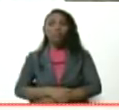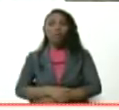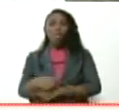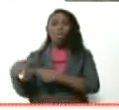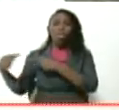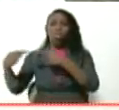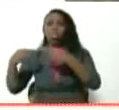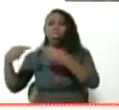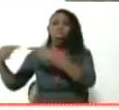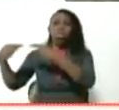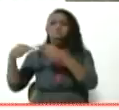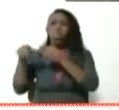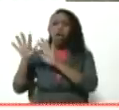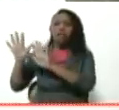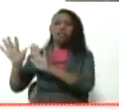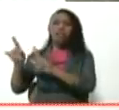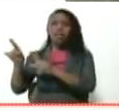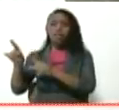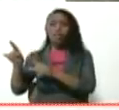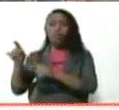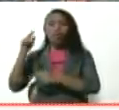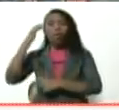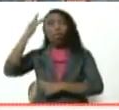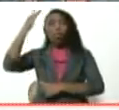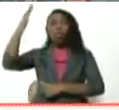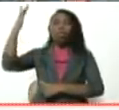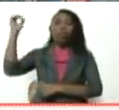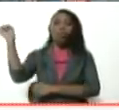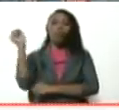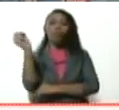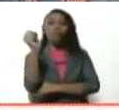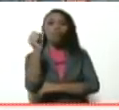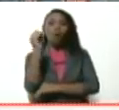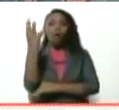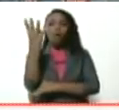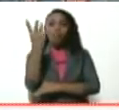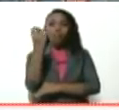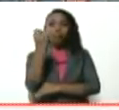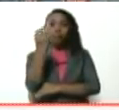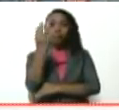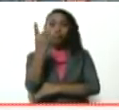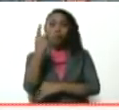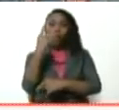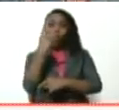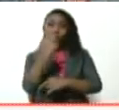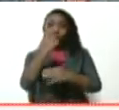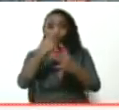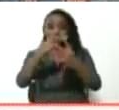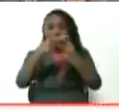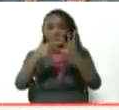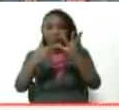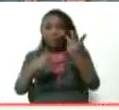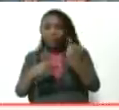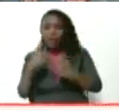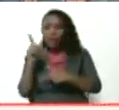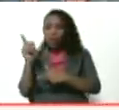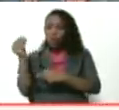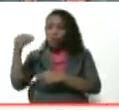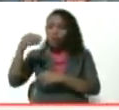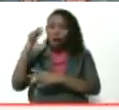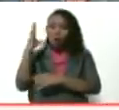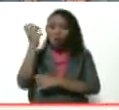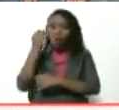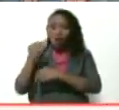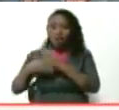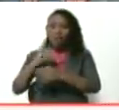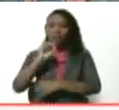peleándose entre ellos. Y la de Narnia en desacato, contados uno por uno, lo más que han logrado han